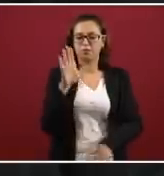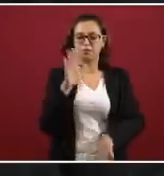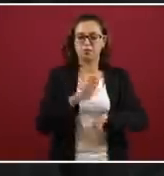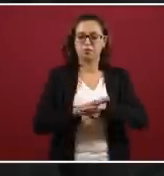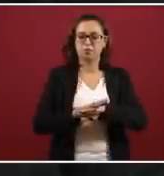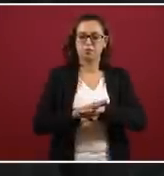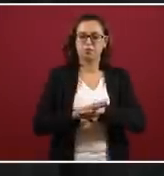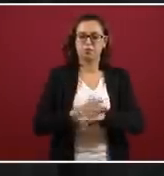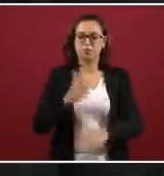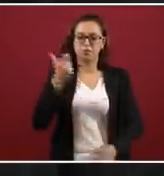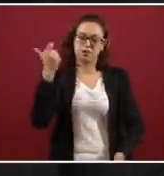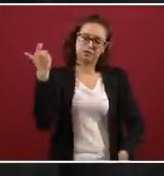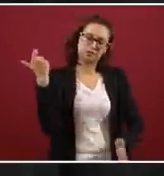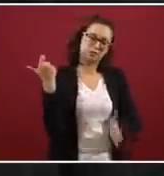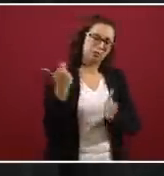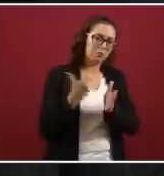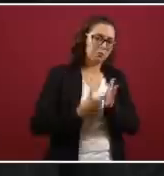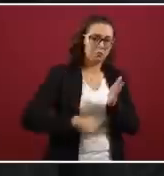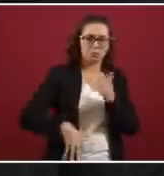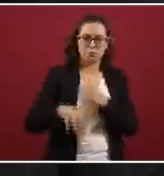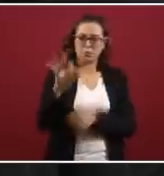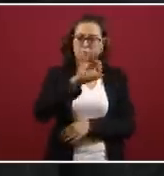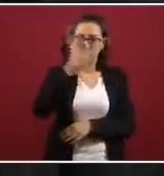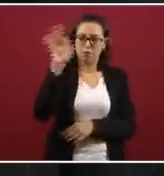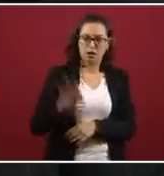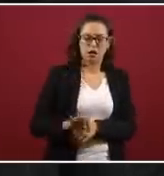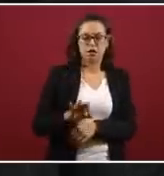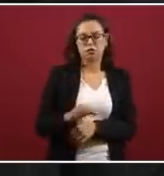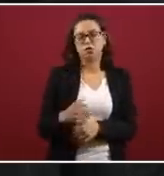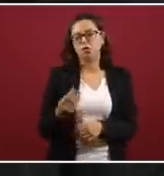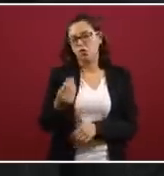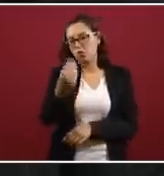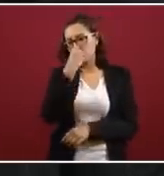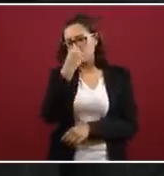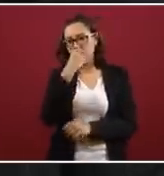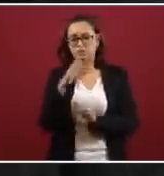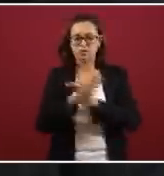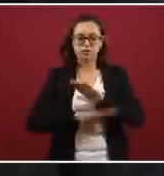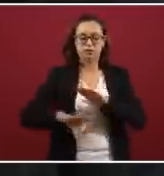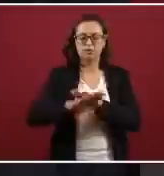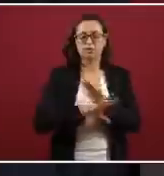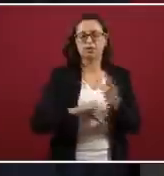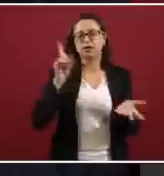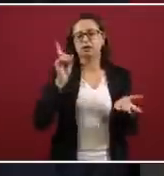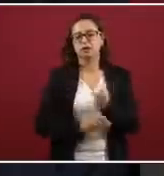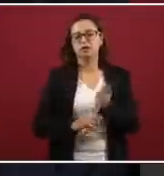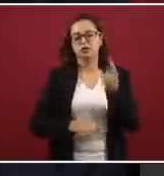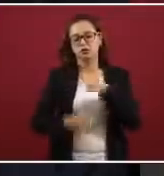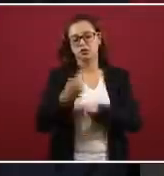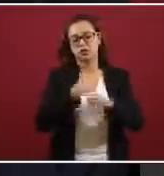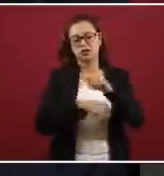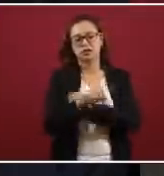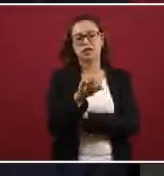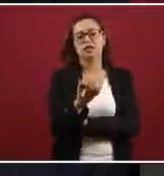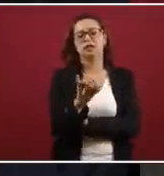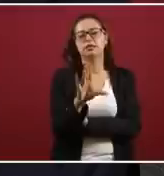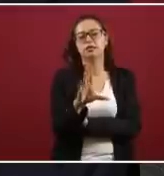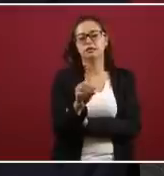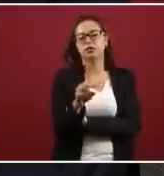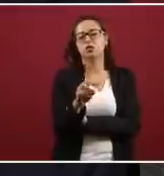todos los precios de la canasta básica en las tiendas de Iconsa. No